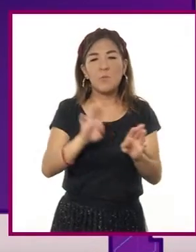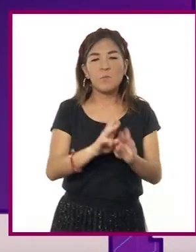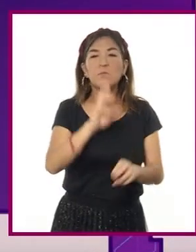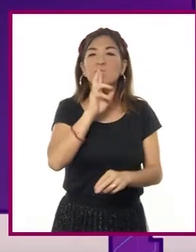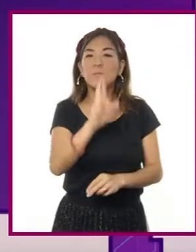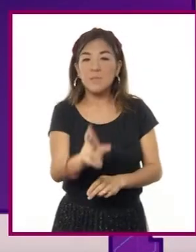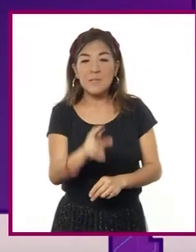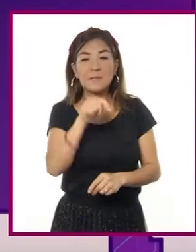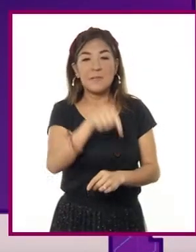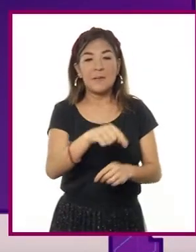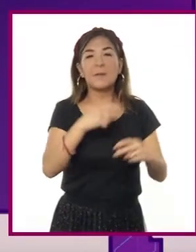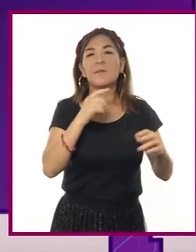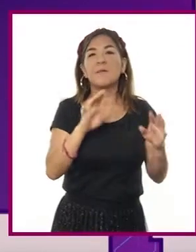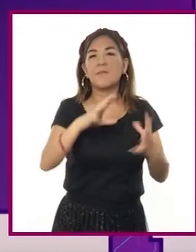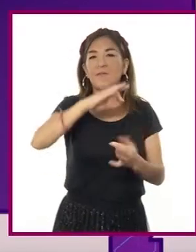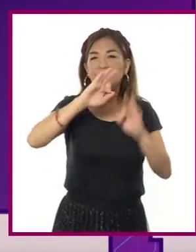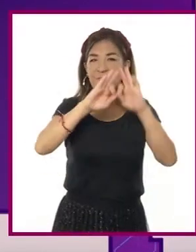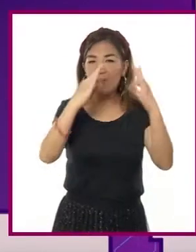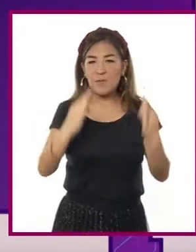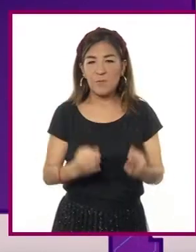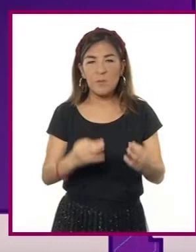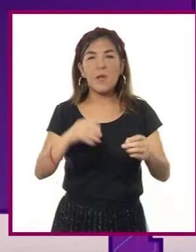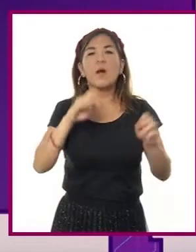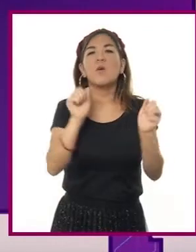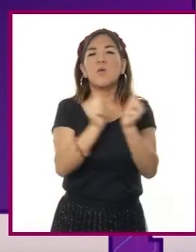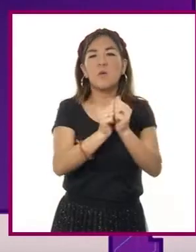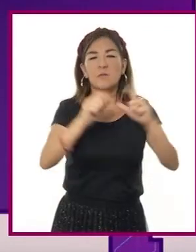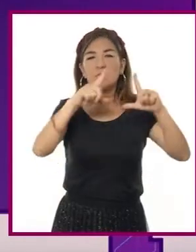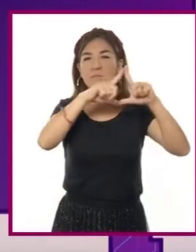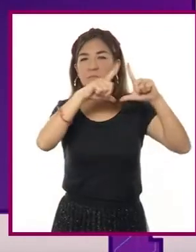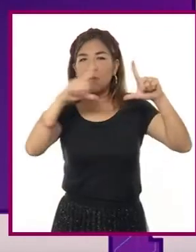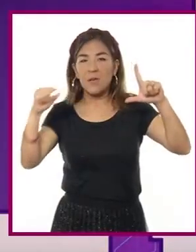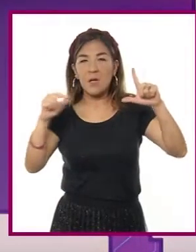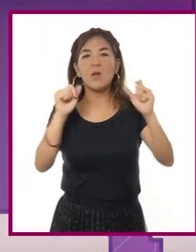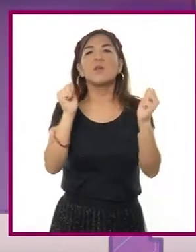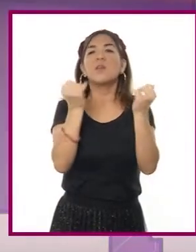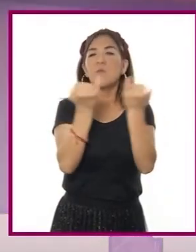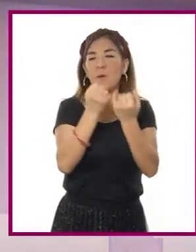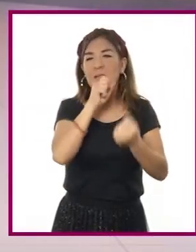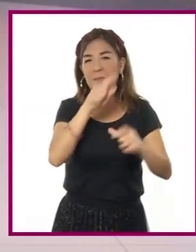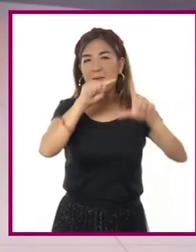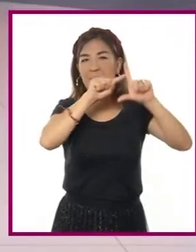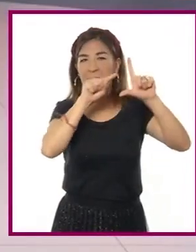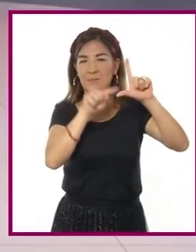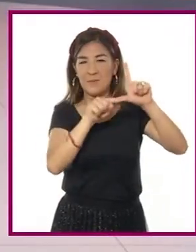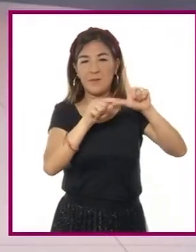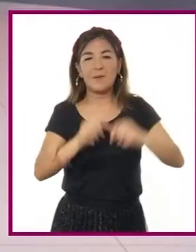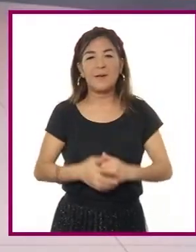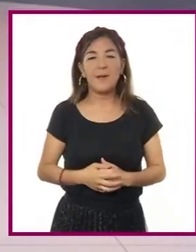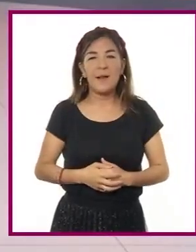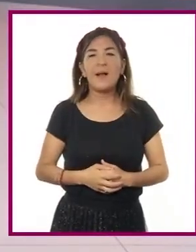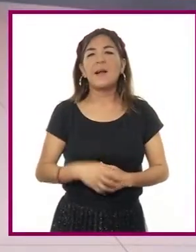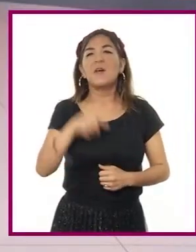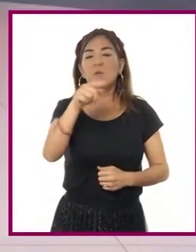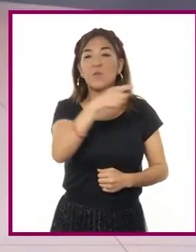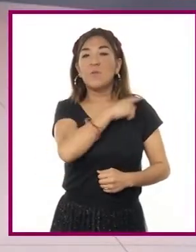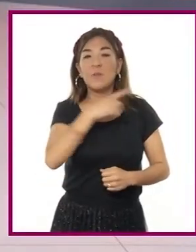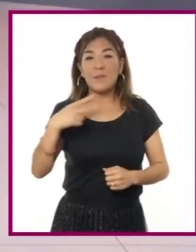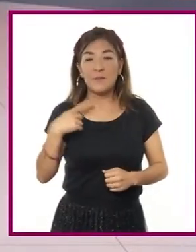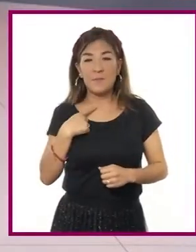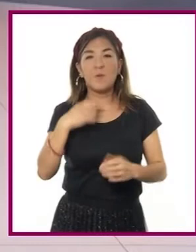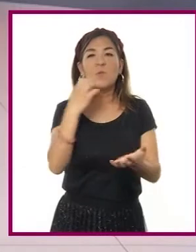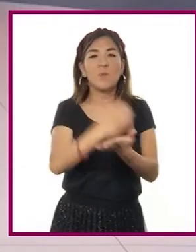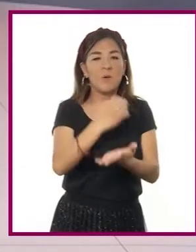de las propiedades de la mediatriz de un segmento y la bisectriz de un ángulo. Se les pide tener a la mano